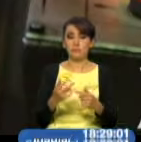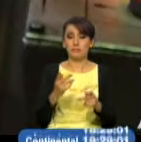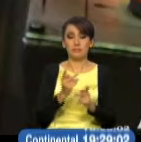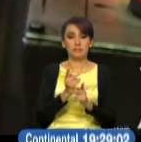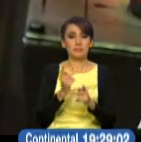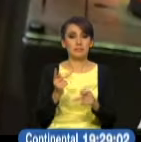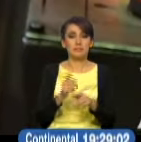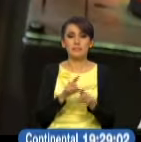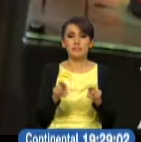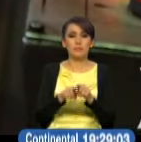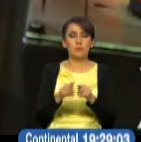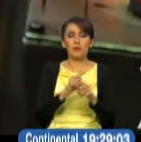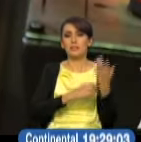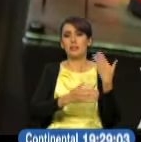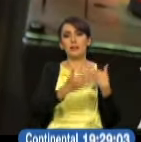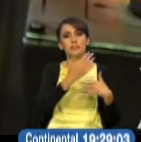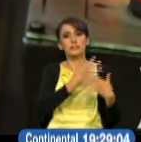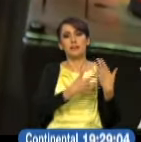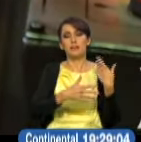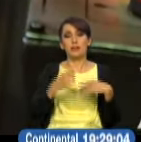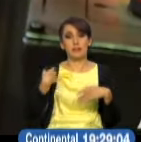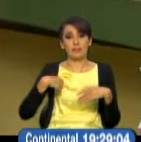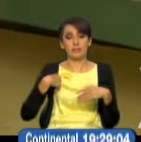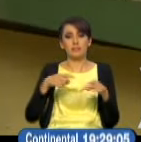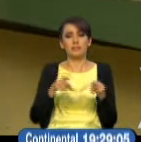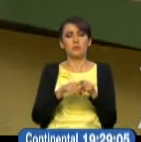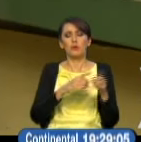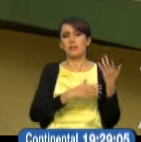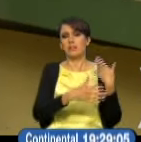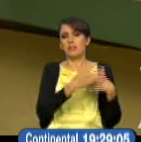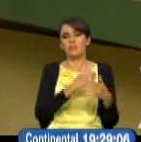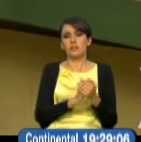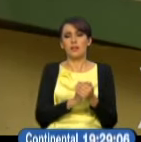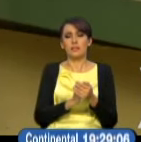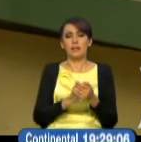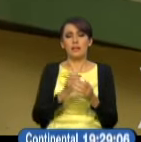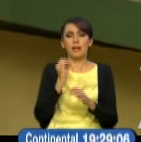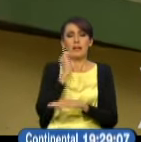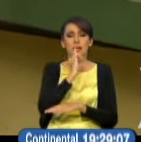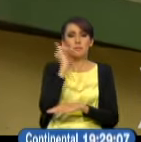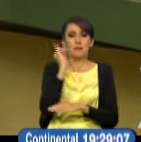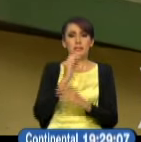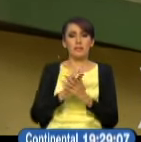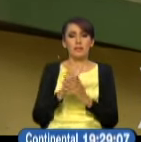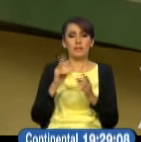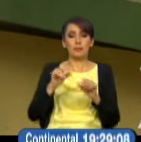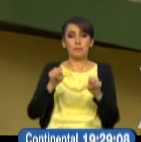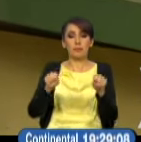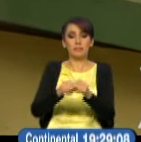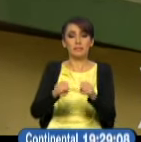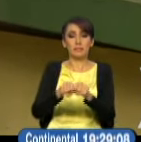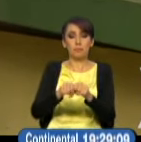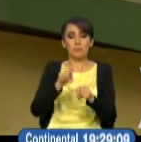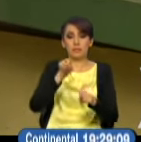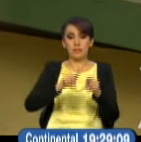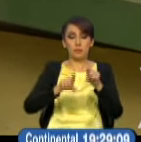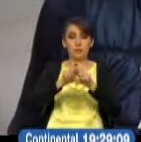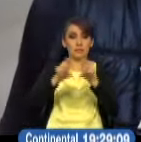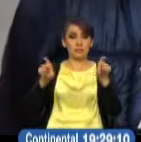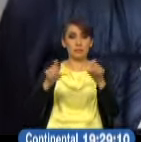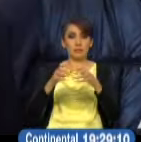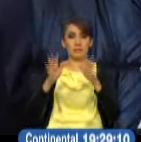90. Los sectores mayormente afectados son la construcción, la minería, la industria textil, el calzado, entre otros. Bueno, la caída